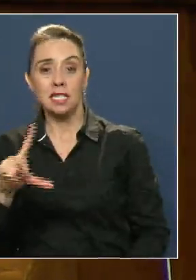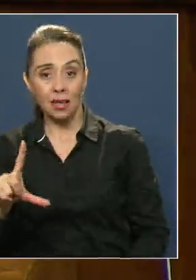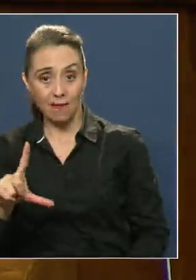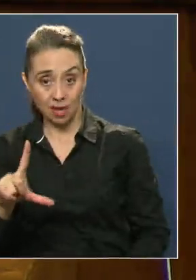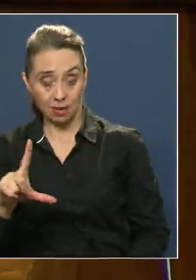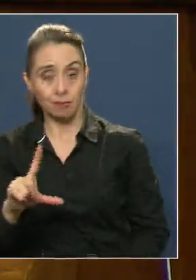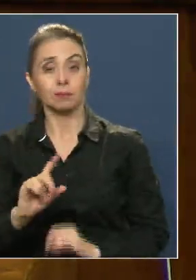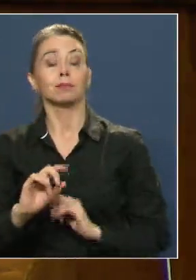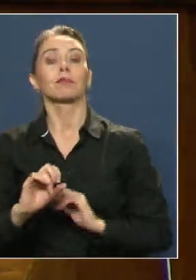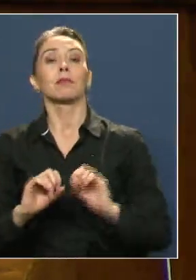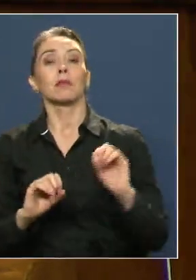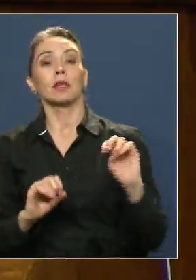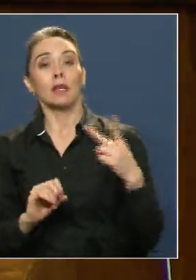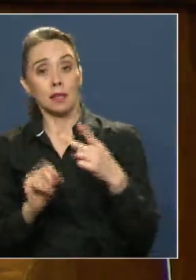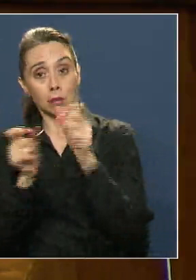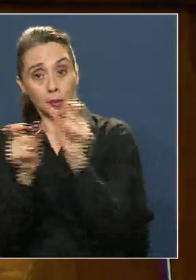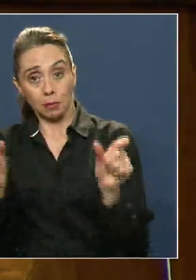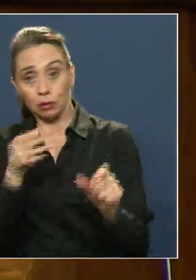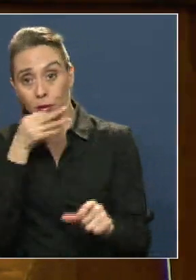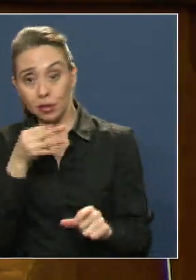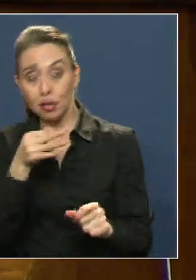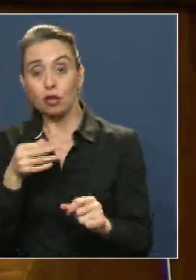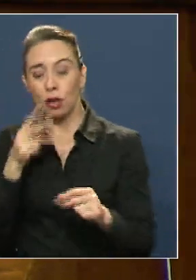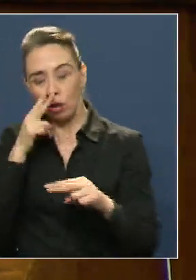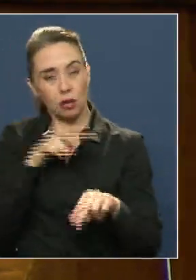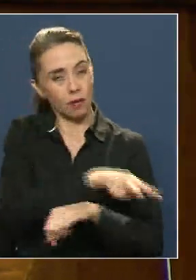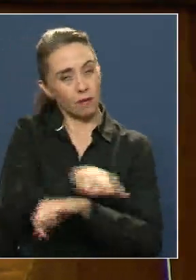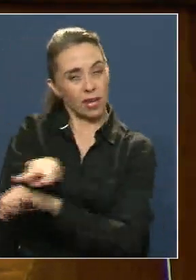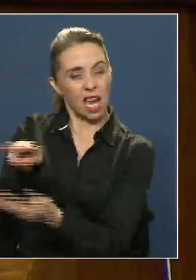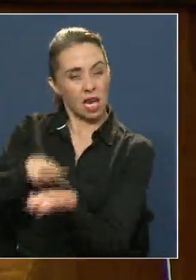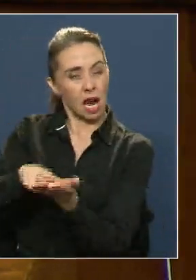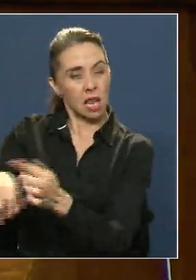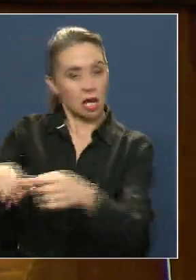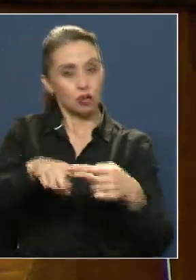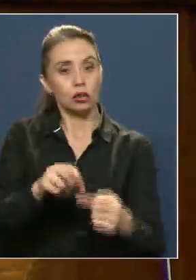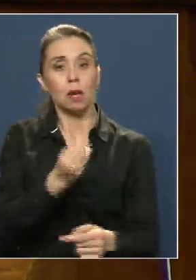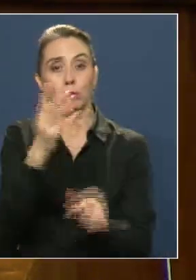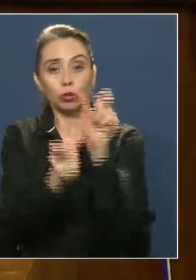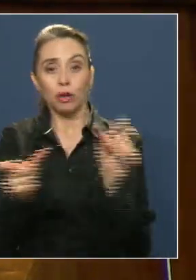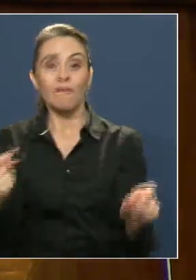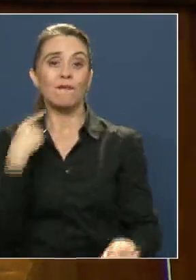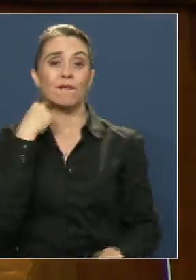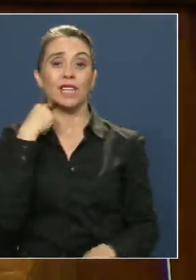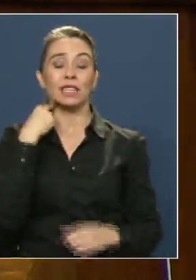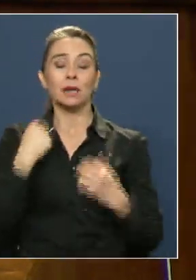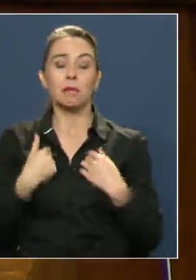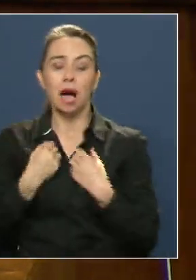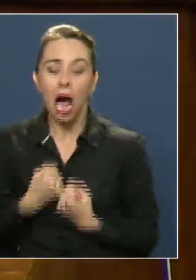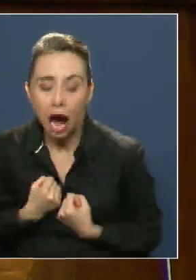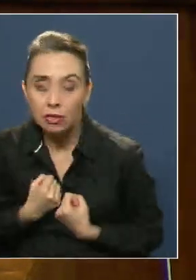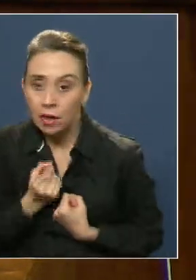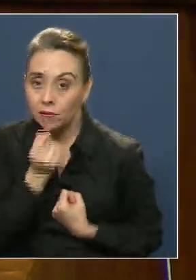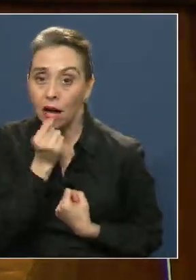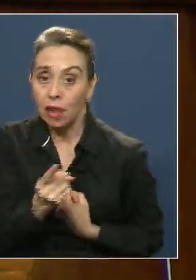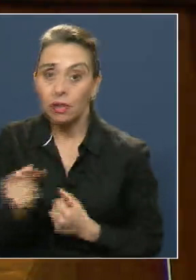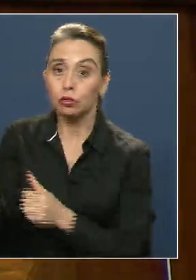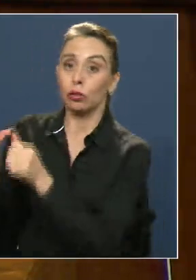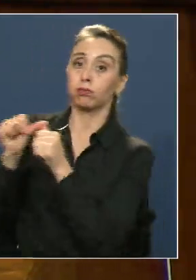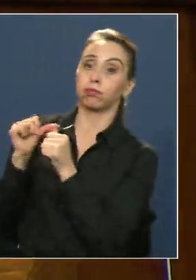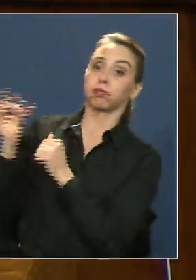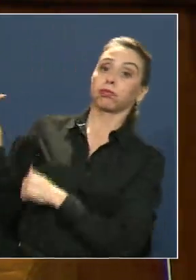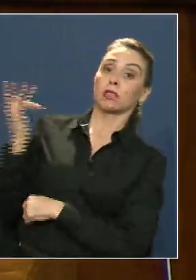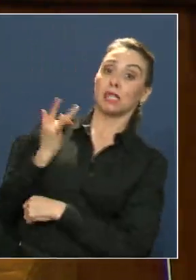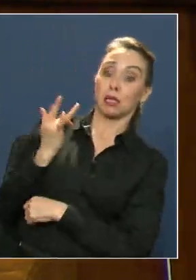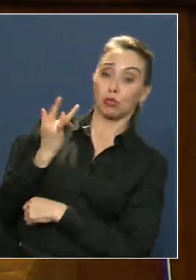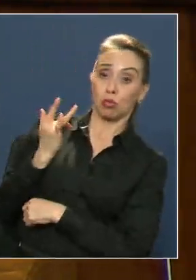Seguidamente, manifestaban que la realidad social muestra que en múltiples ocasiones las víctimas solo se atreven a denunciar los delitos de connotación